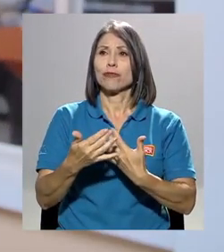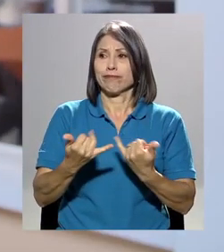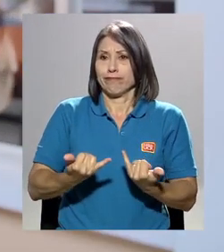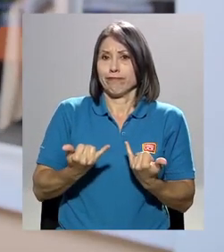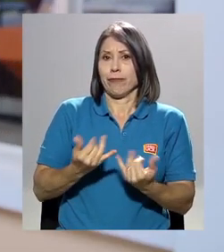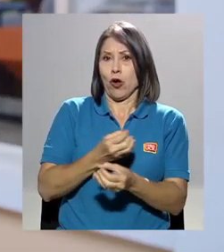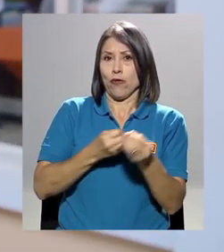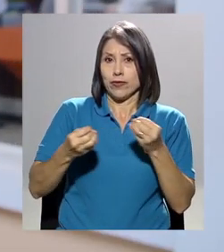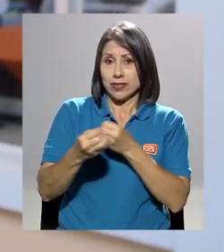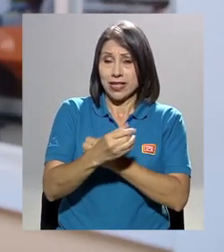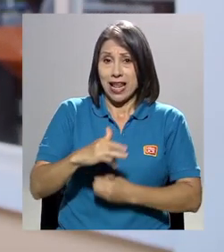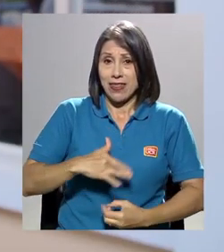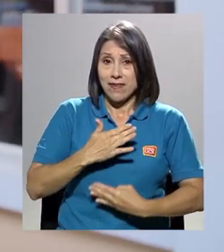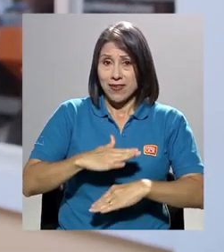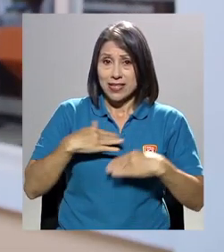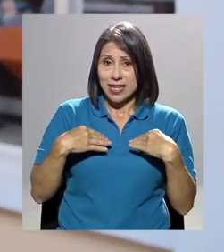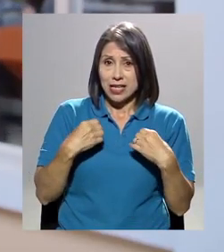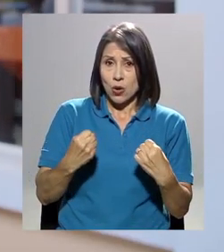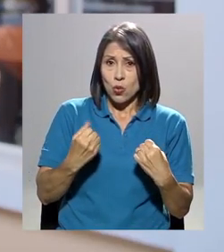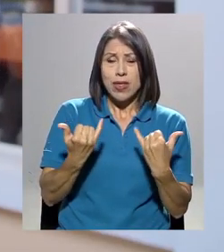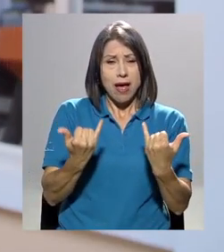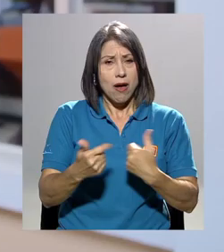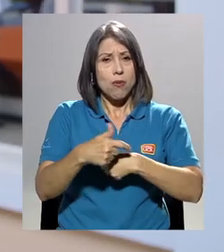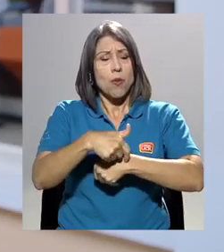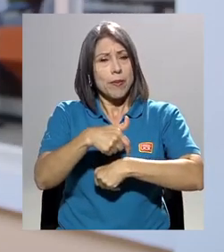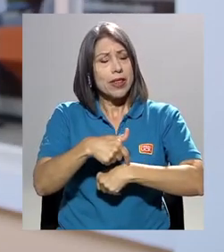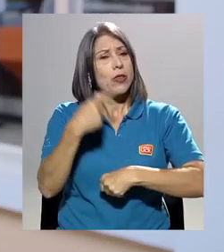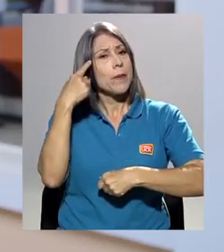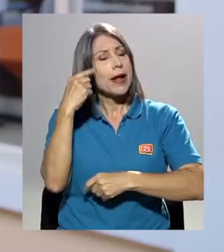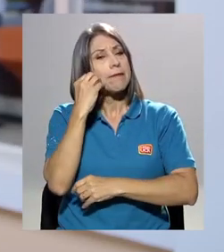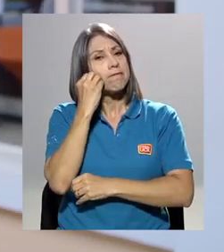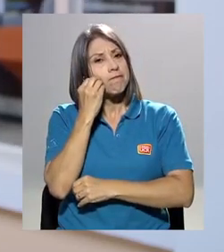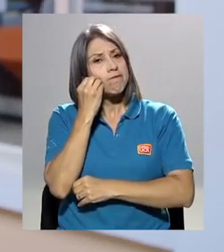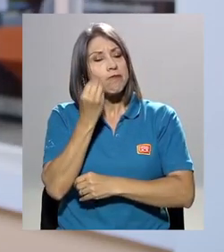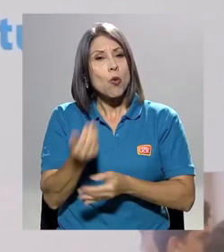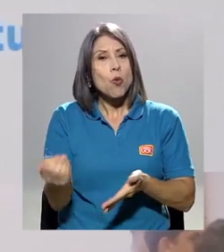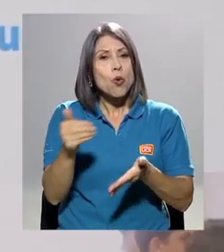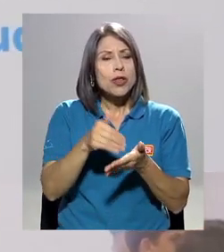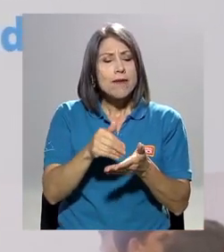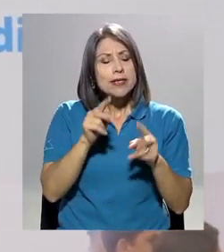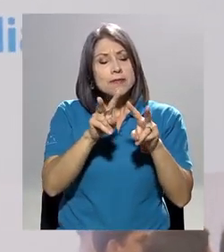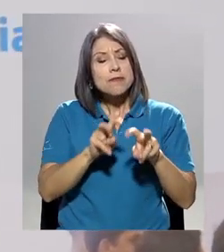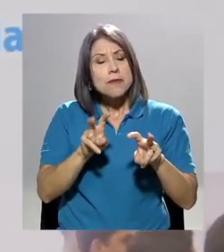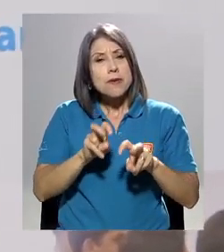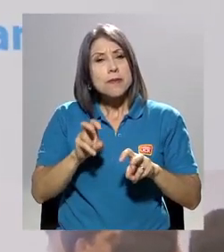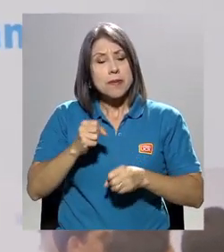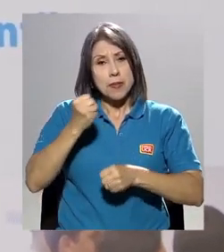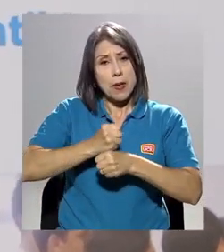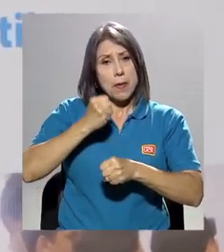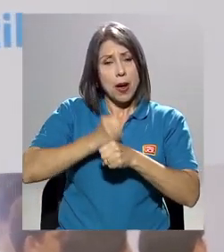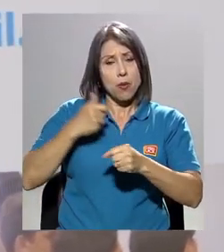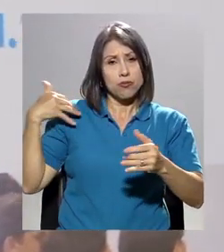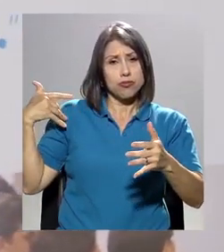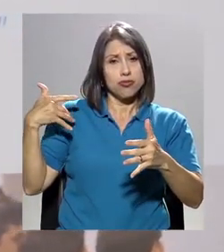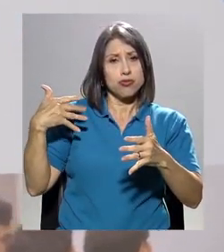de Bienestar y Salud de reformulación y replanteamiento del trabajo que hemos venido haciendo hasta la